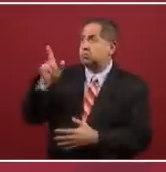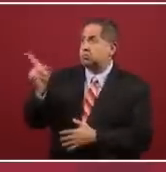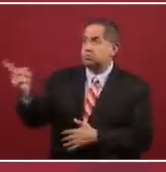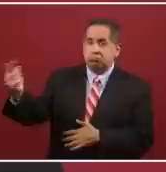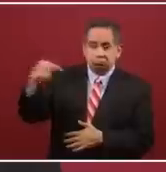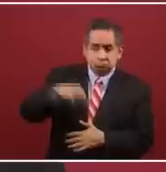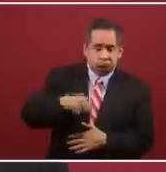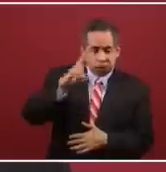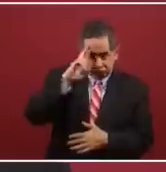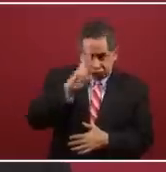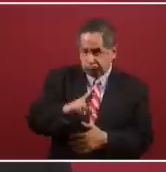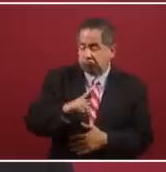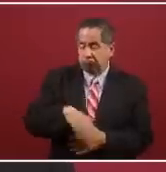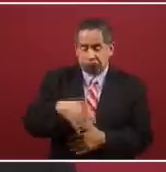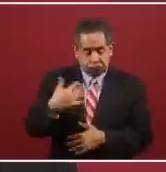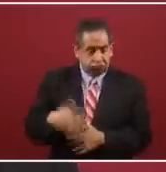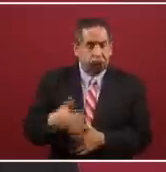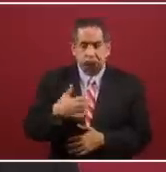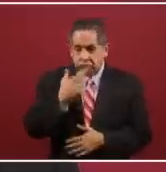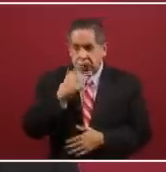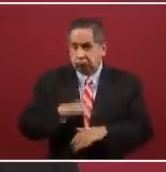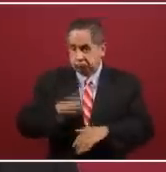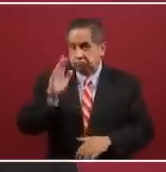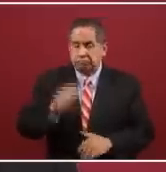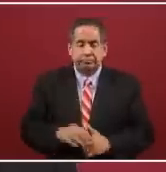Se nos respeta más